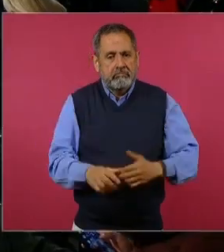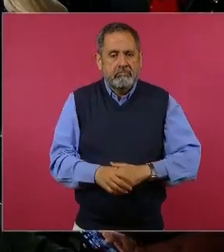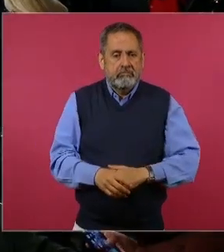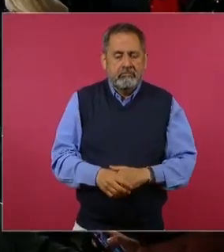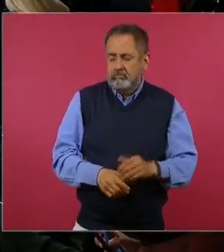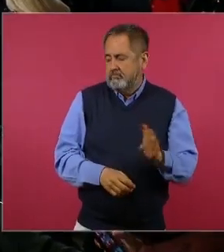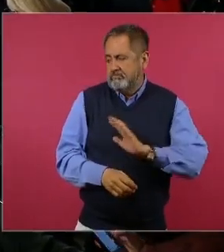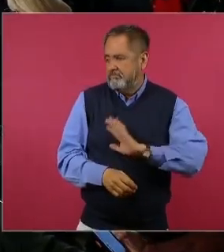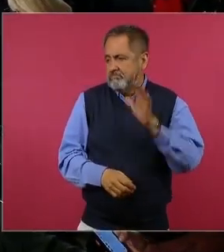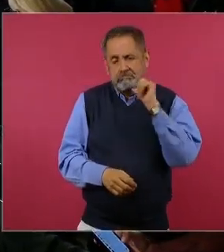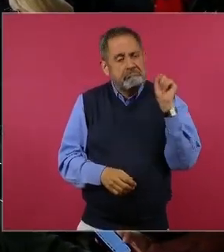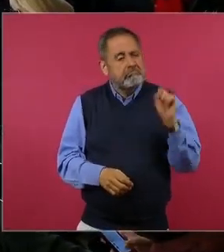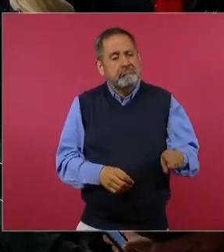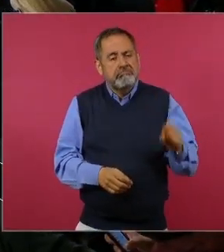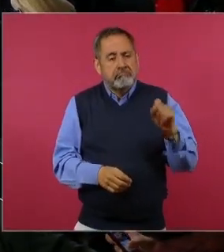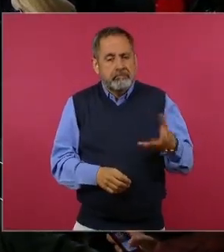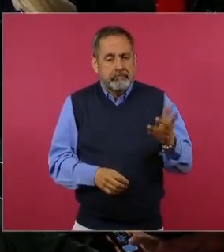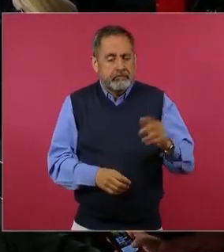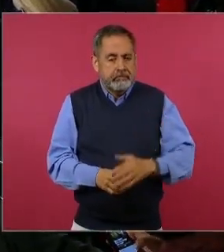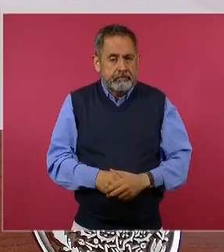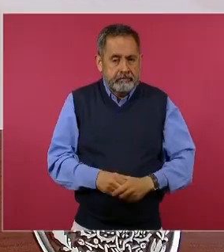No, no, no.